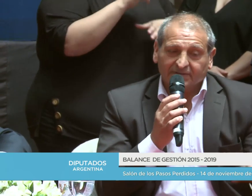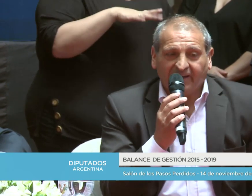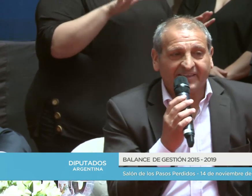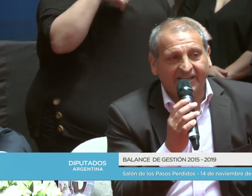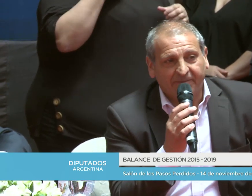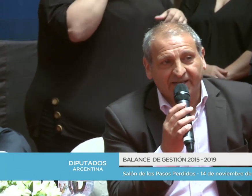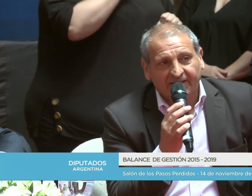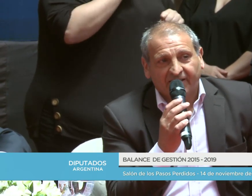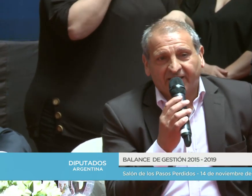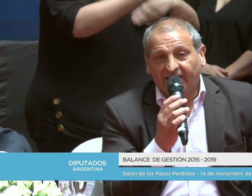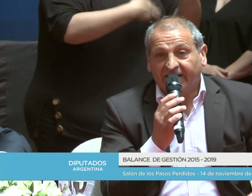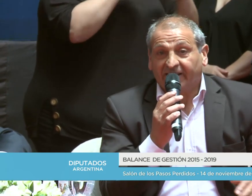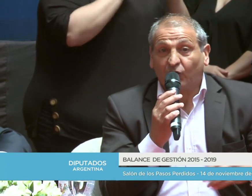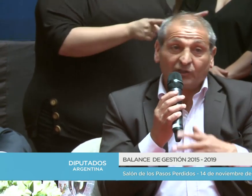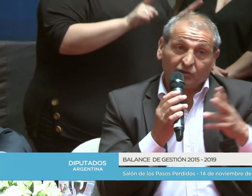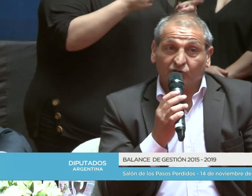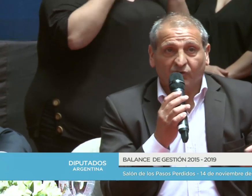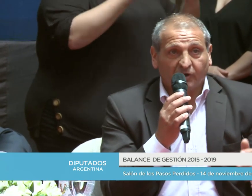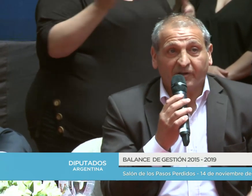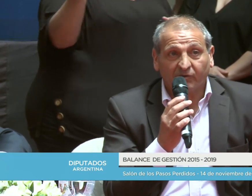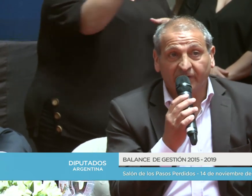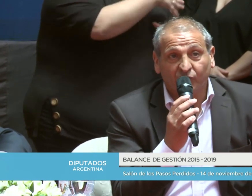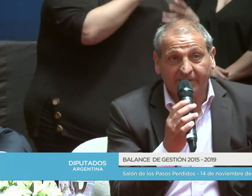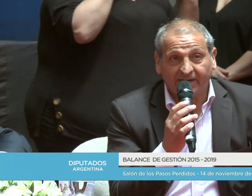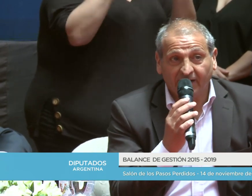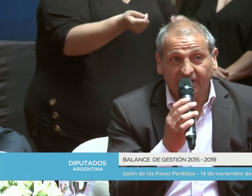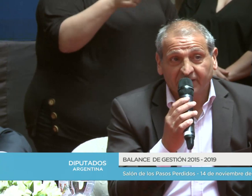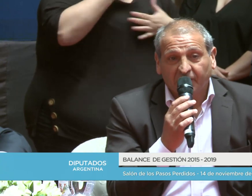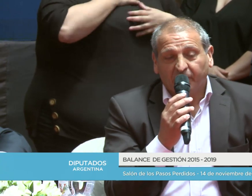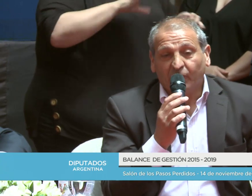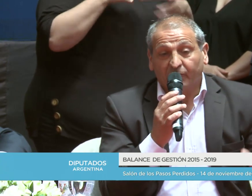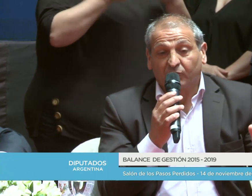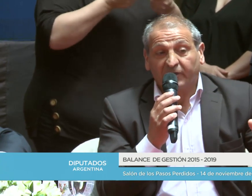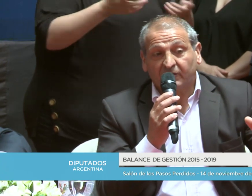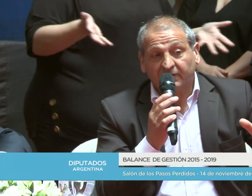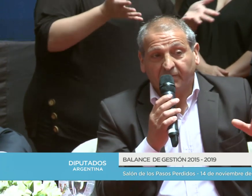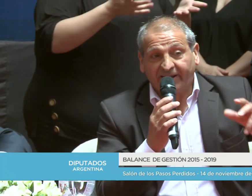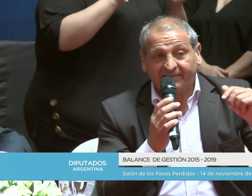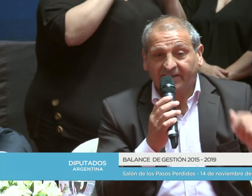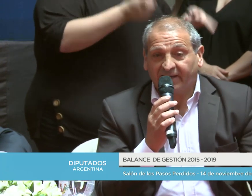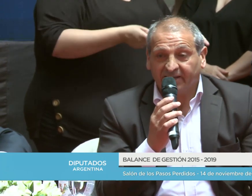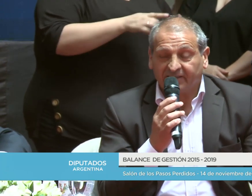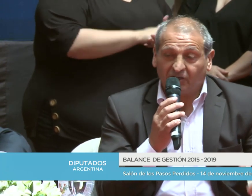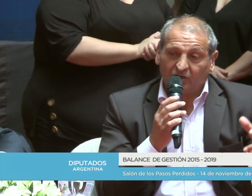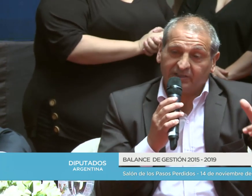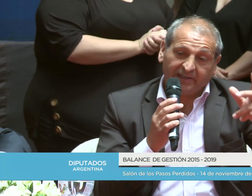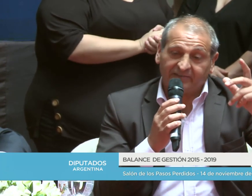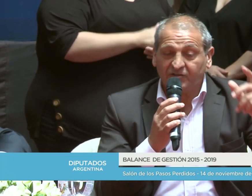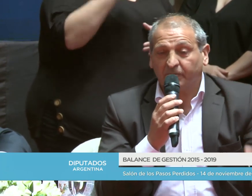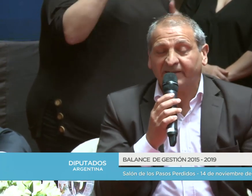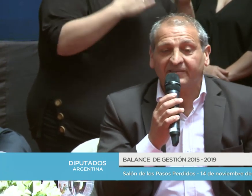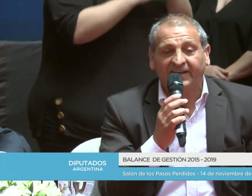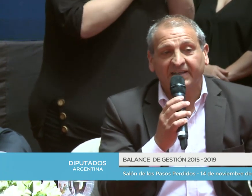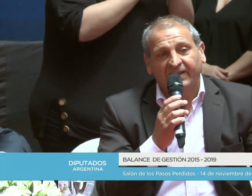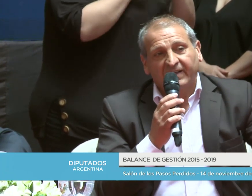Superamos esa etapa y les agradezco a todos los que me ayudaron a superarla, pero por supuesto, para ese Quijote y